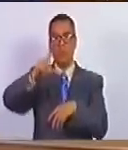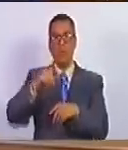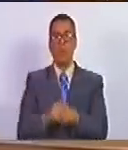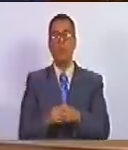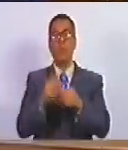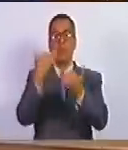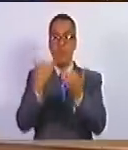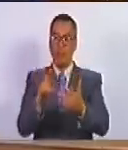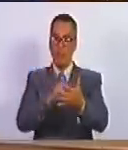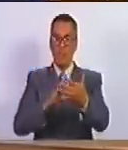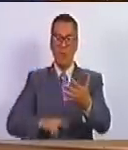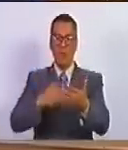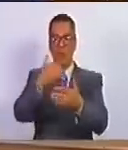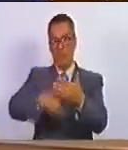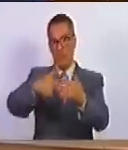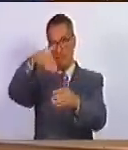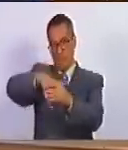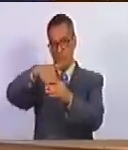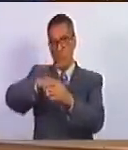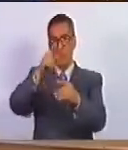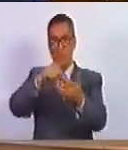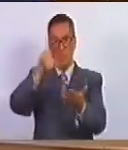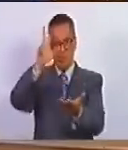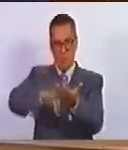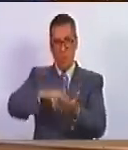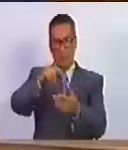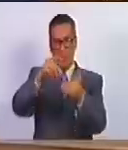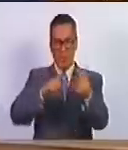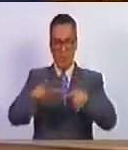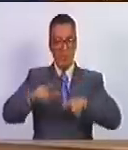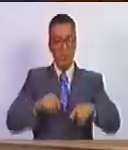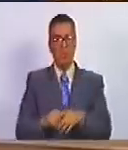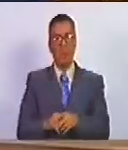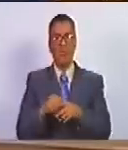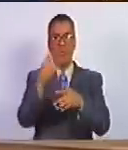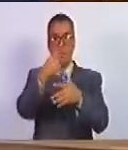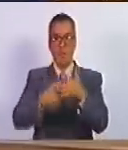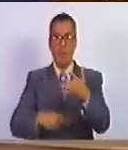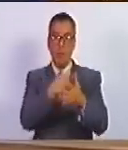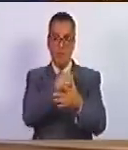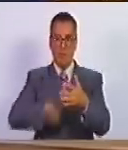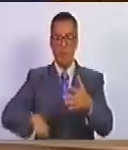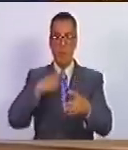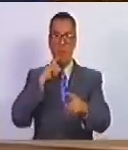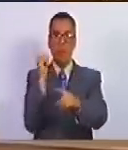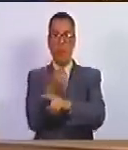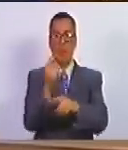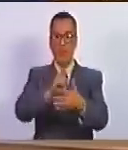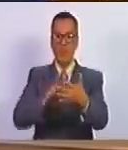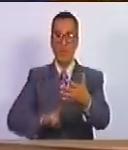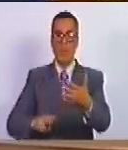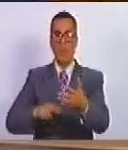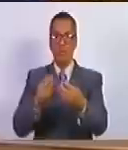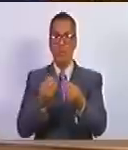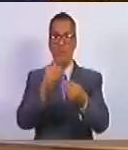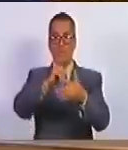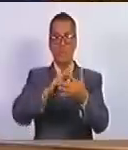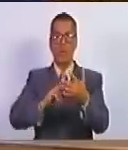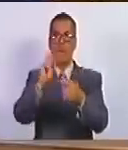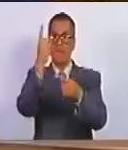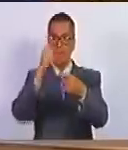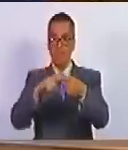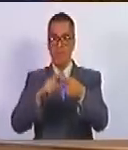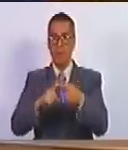Una vez leída y sometida a votación, resultó aprobada. A continuación, el presidente ordenó dar lectura a la cuenta.